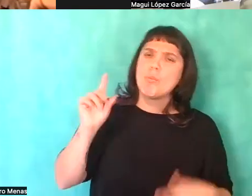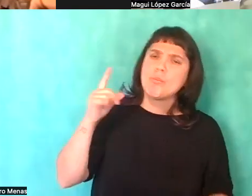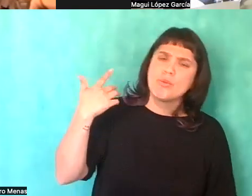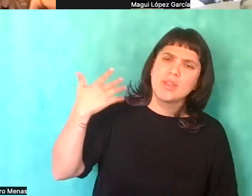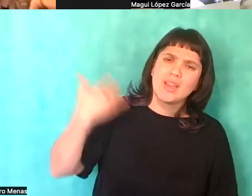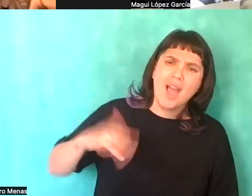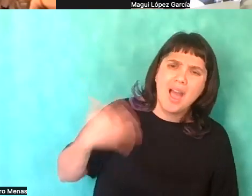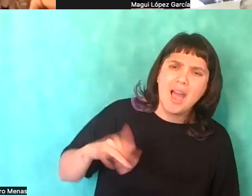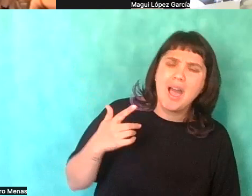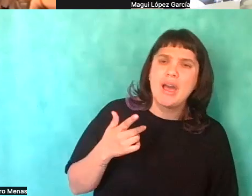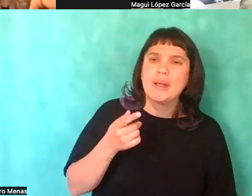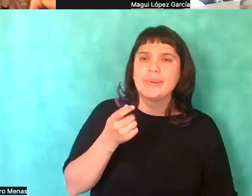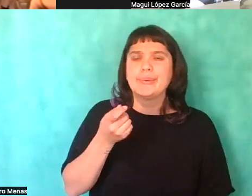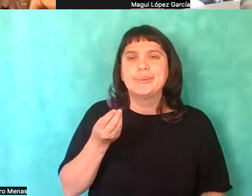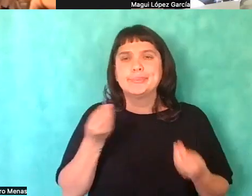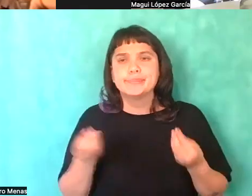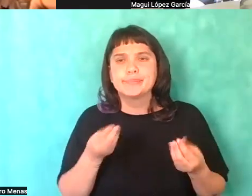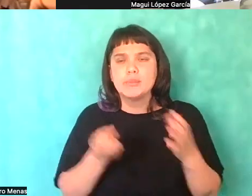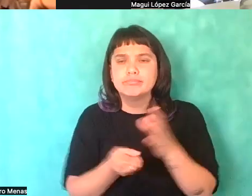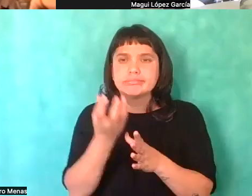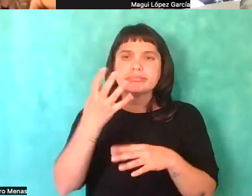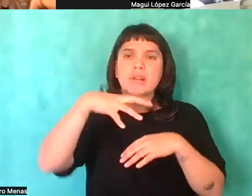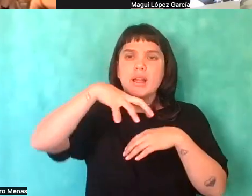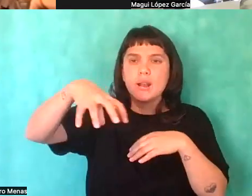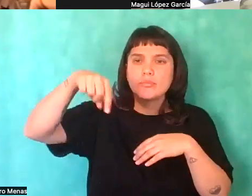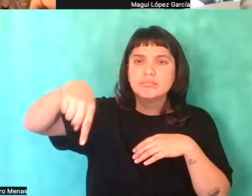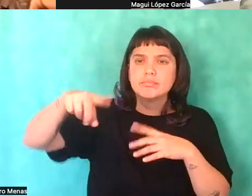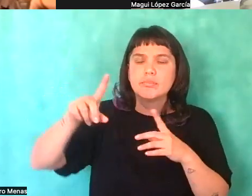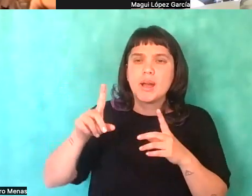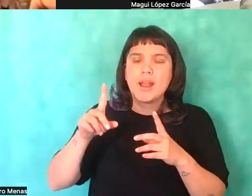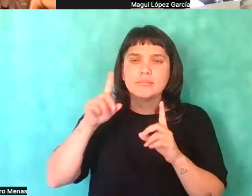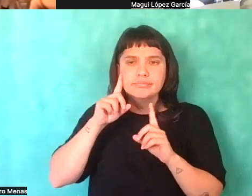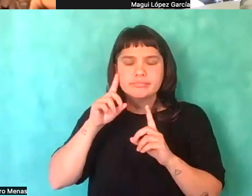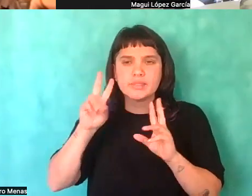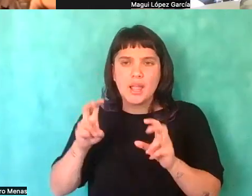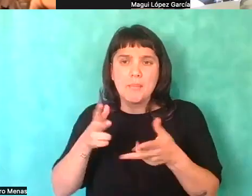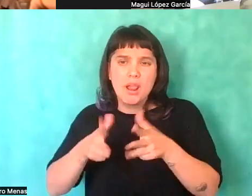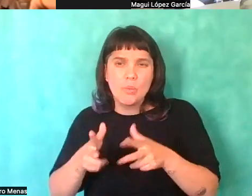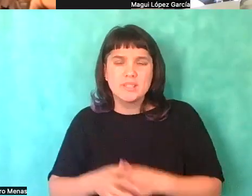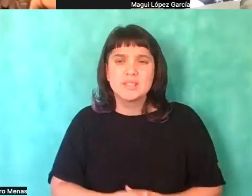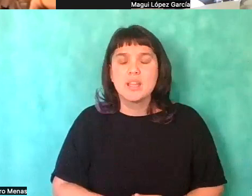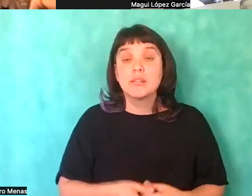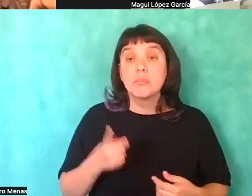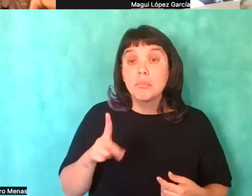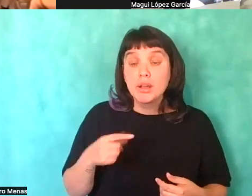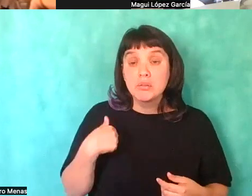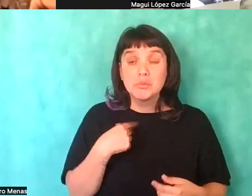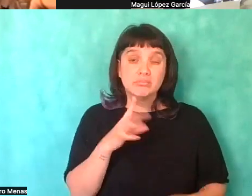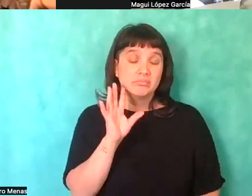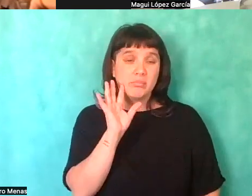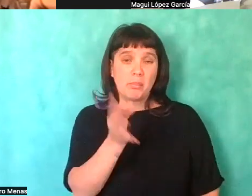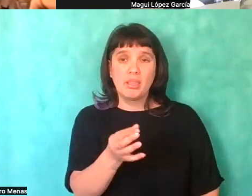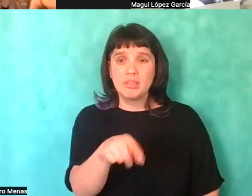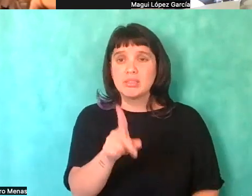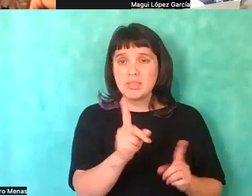un dispositivo que tenga en cuenta, digamos, cuestiones como la lengua de señas, pero al mismo tiempo uno se da cuenta de que, bueno, también